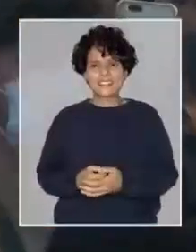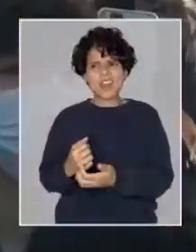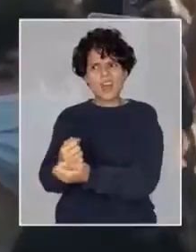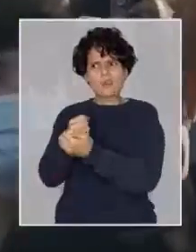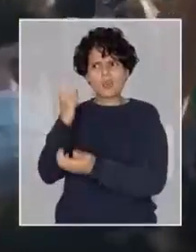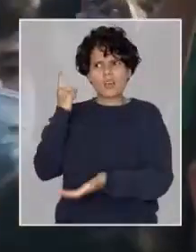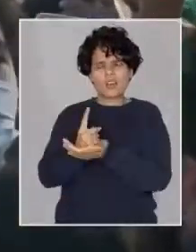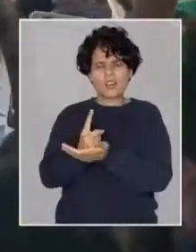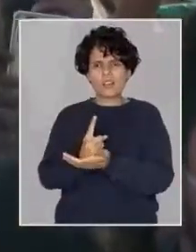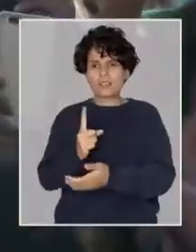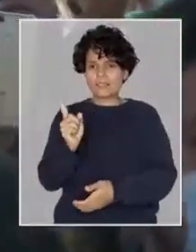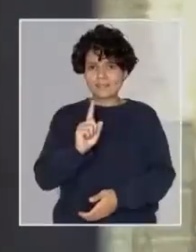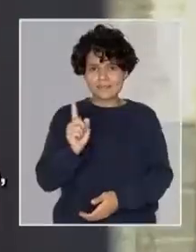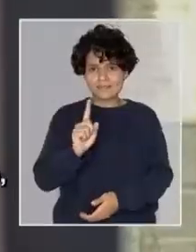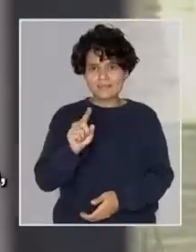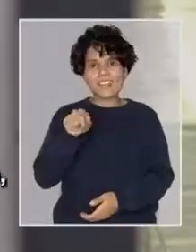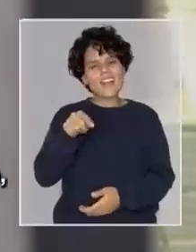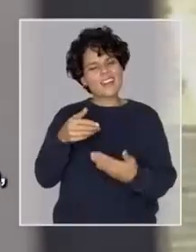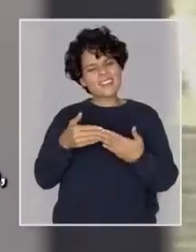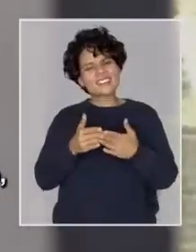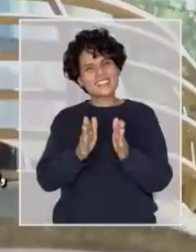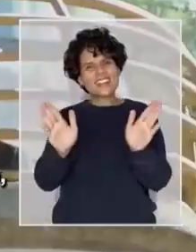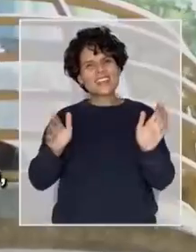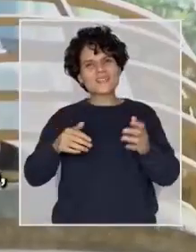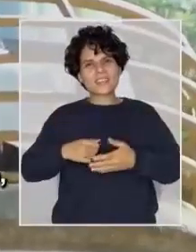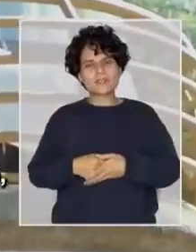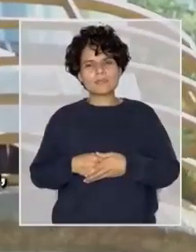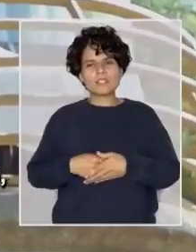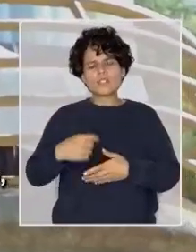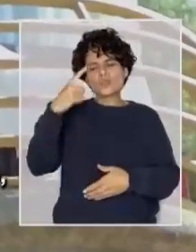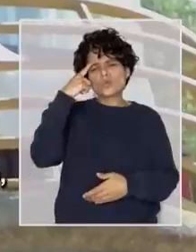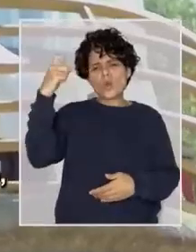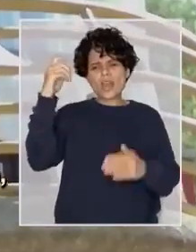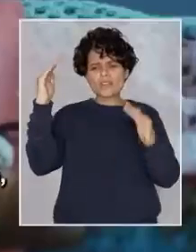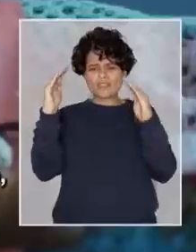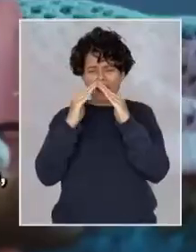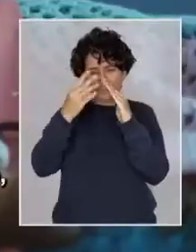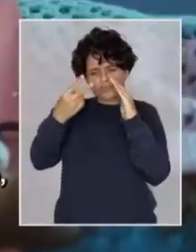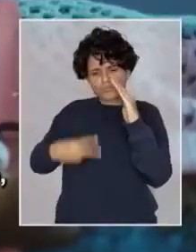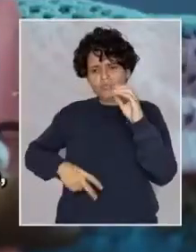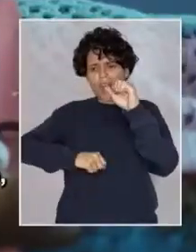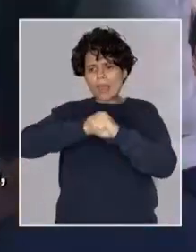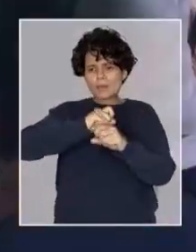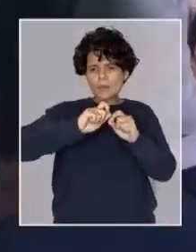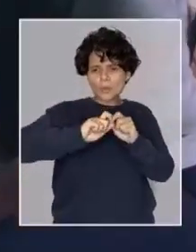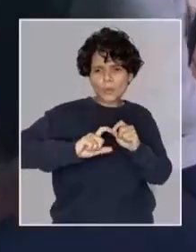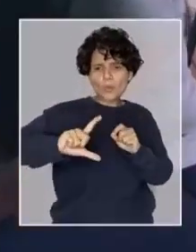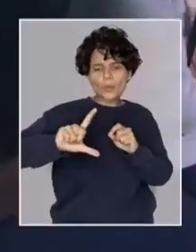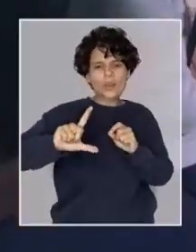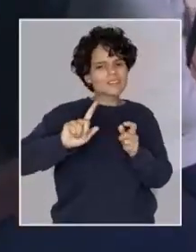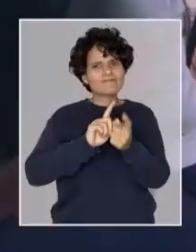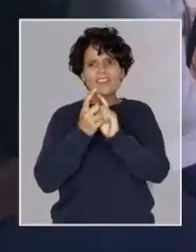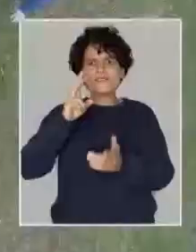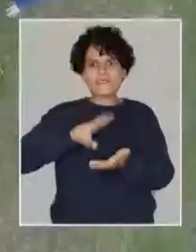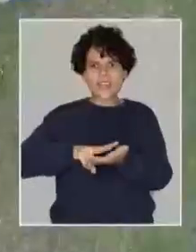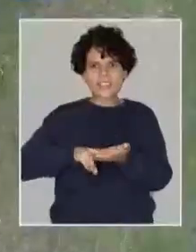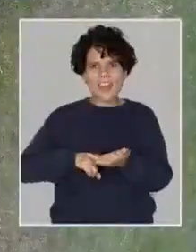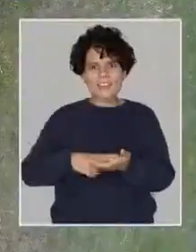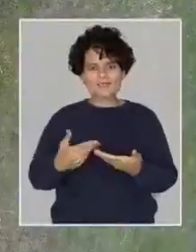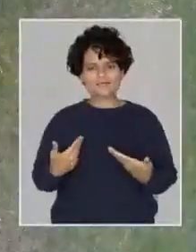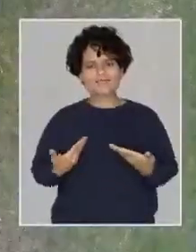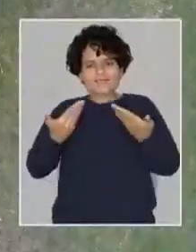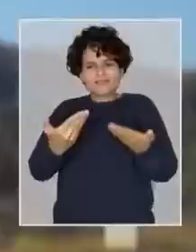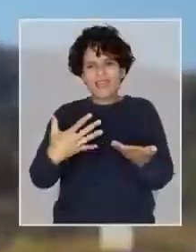te sientes libre. Cuando emprender y la casa propia dejan de ser un sueño, concretándose en un techo, en la pieza de tu hija, en